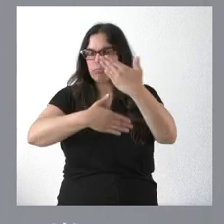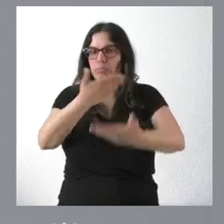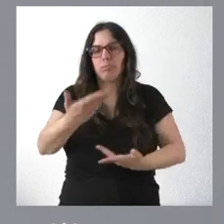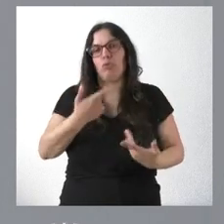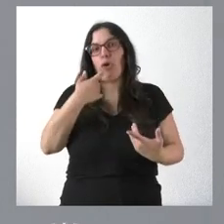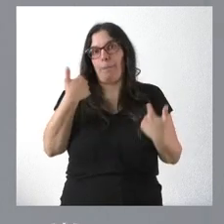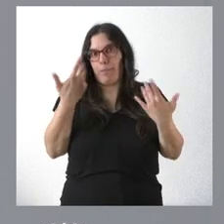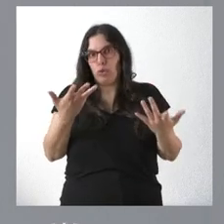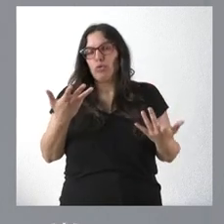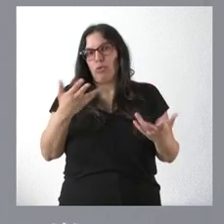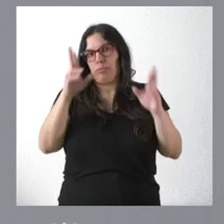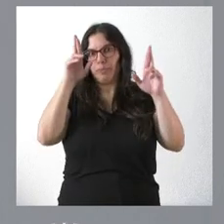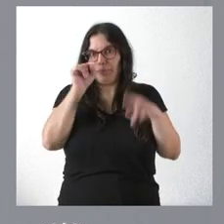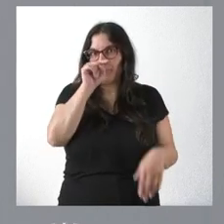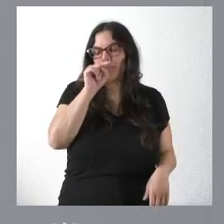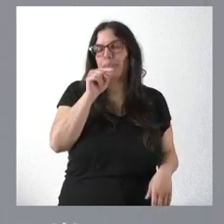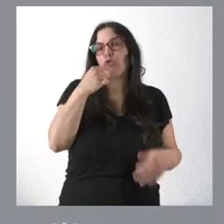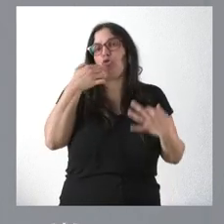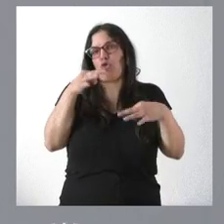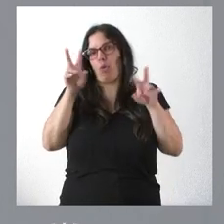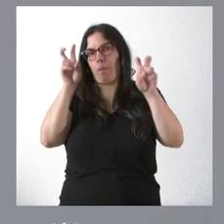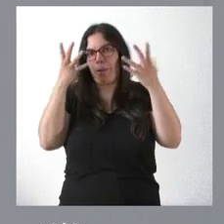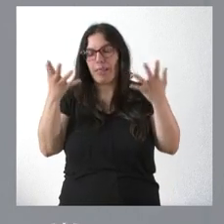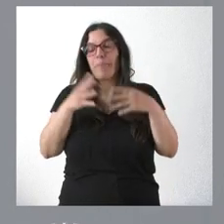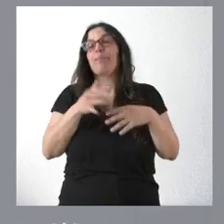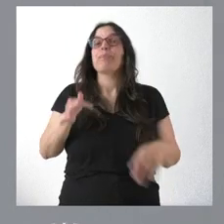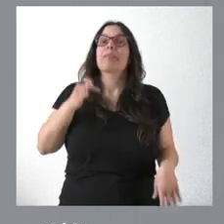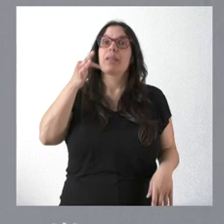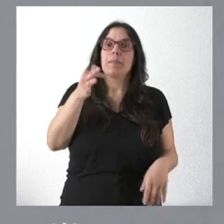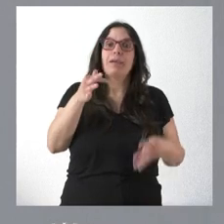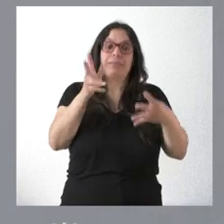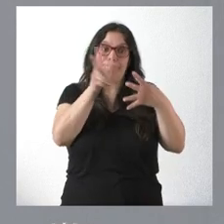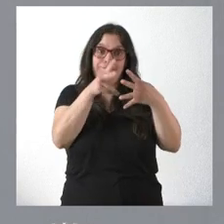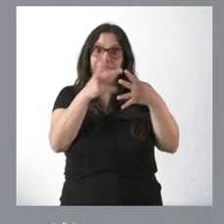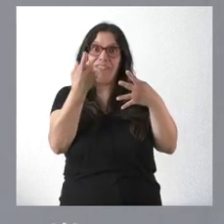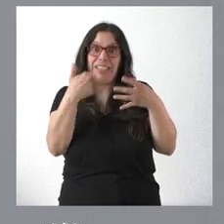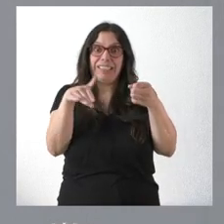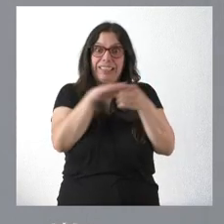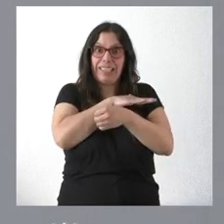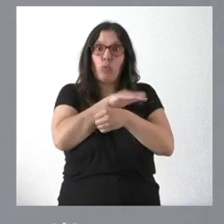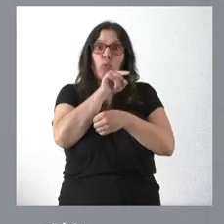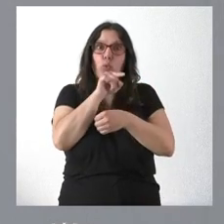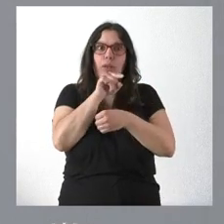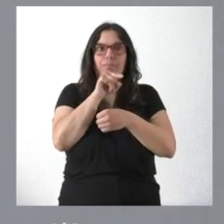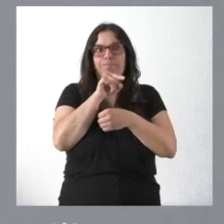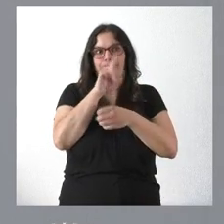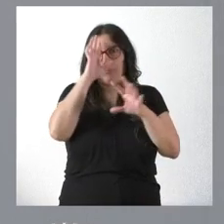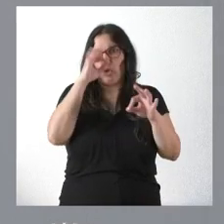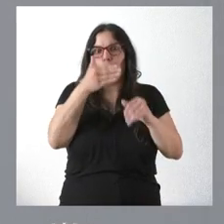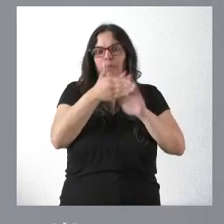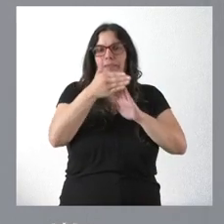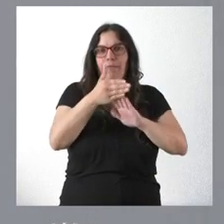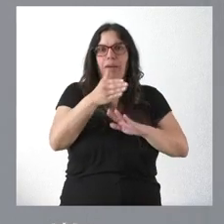pues podamos volver a una cierta normalidad, además, lógicamente, de ir cubriendo las plazas que son necesarias. Y aquí hay que